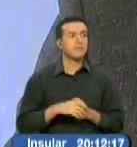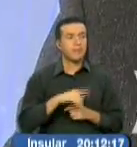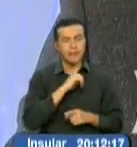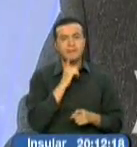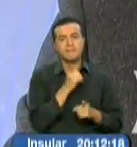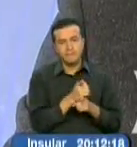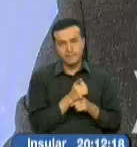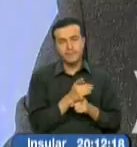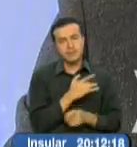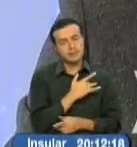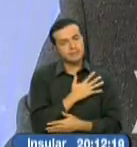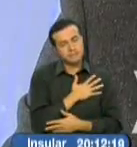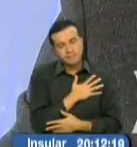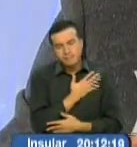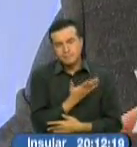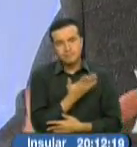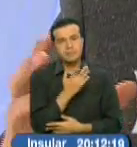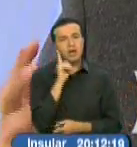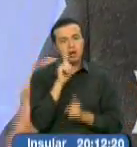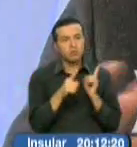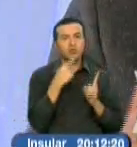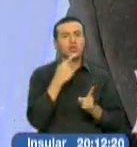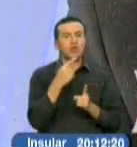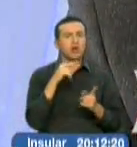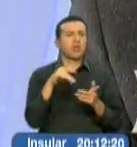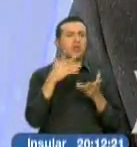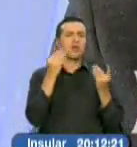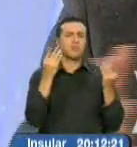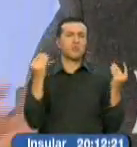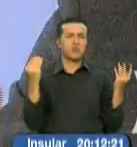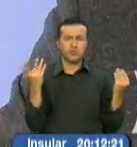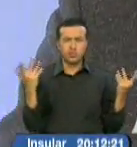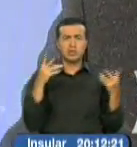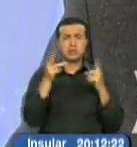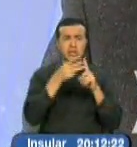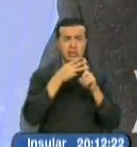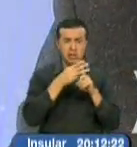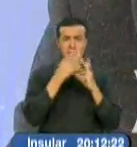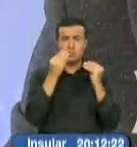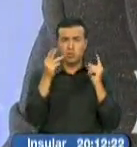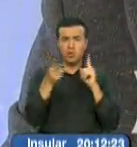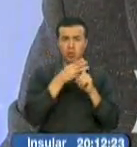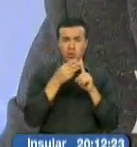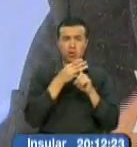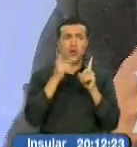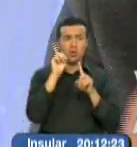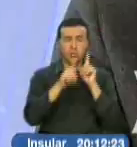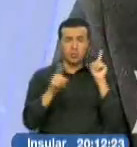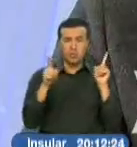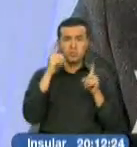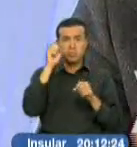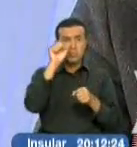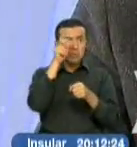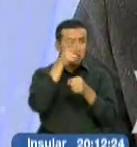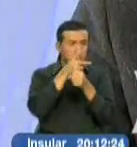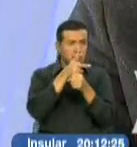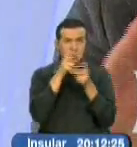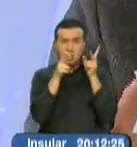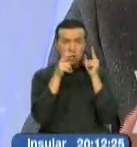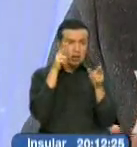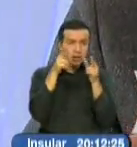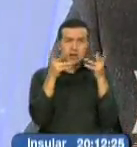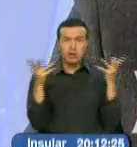eso es parte de lo lamentable, ¿no? Se ha querido generar a través de las propias redes sociales, inclusive haciendo videos, editando